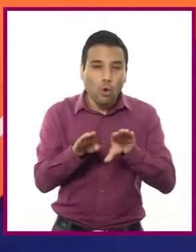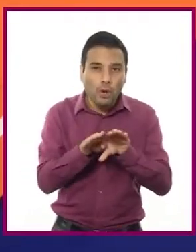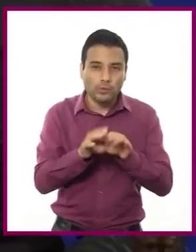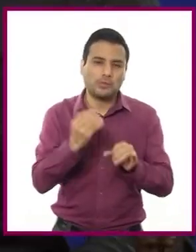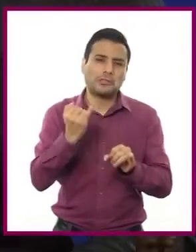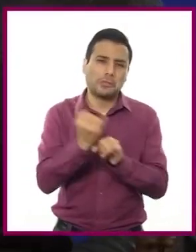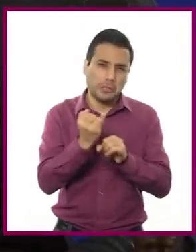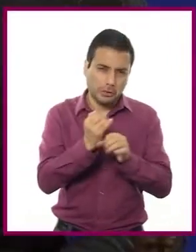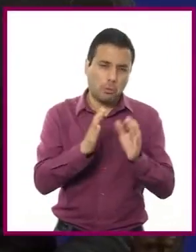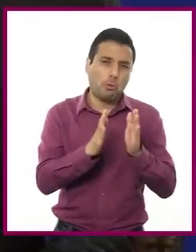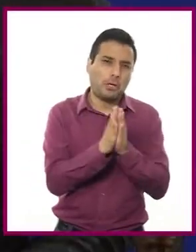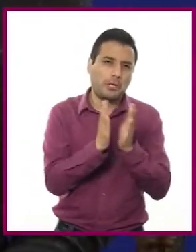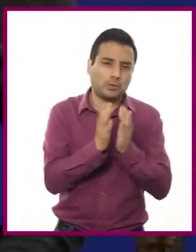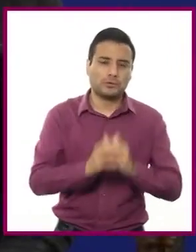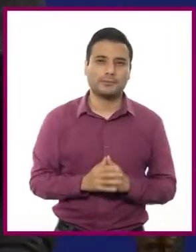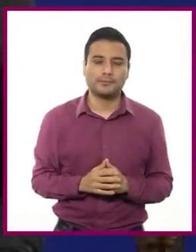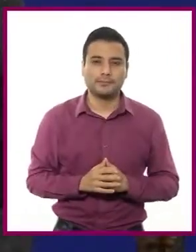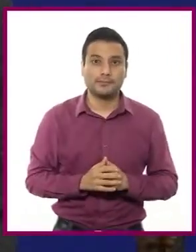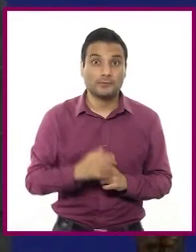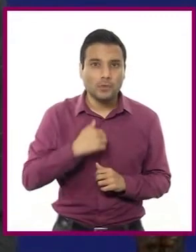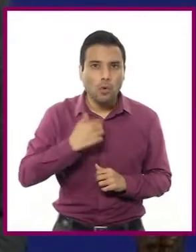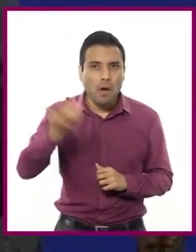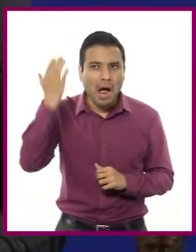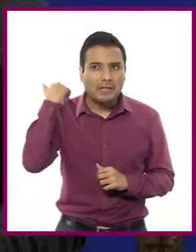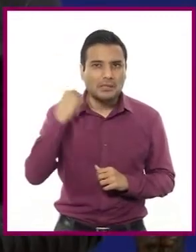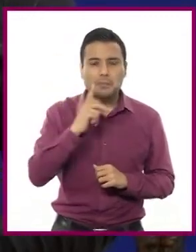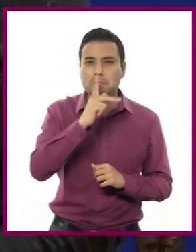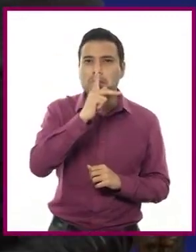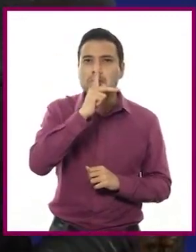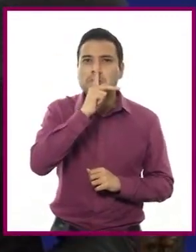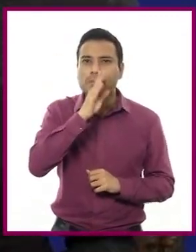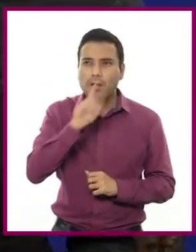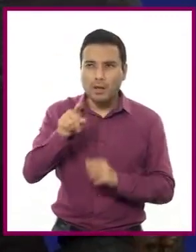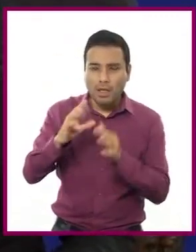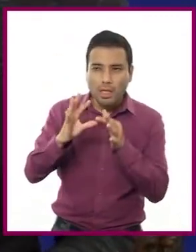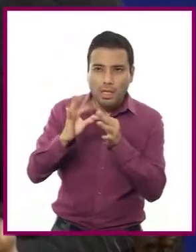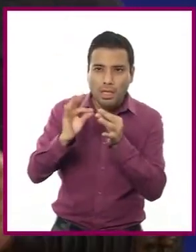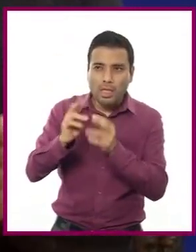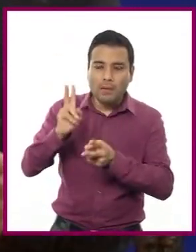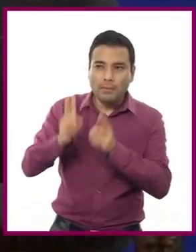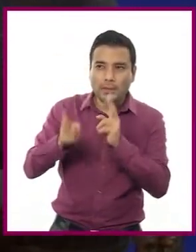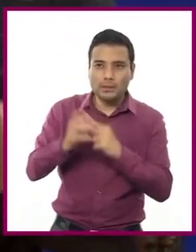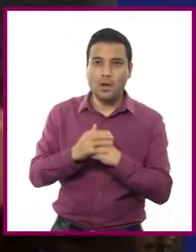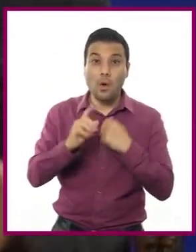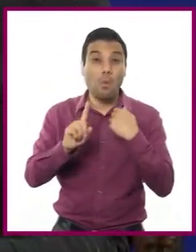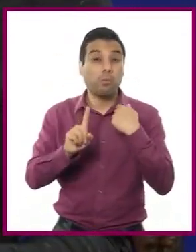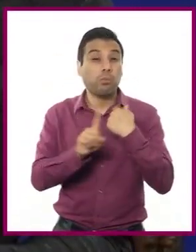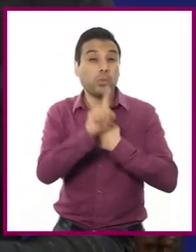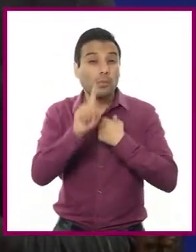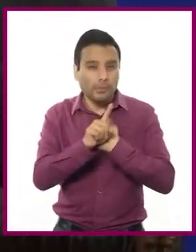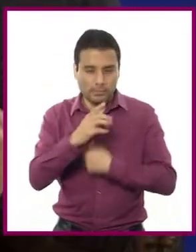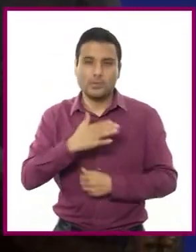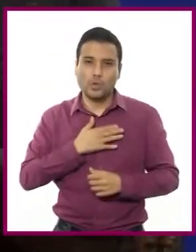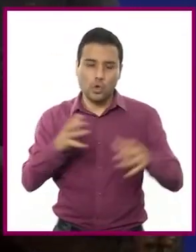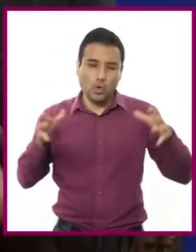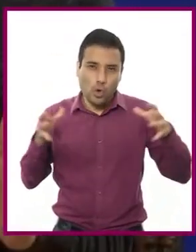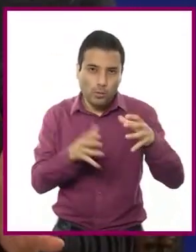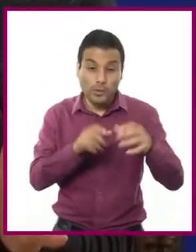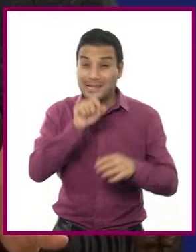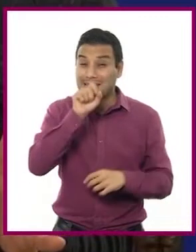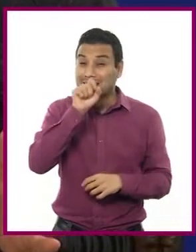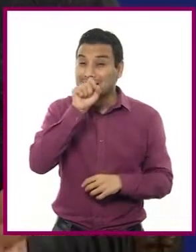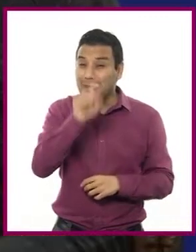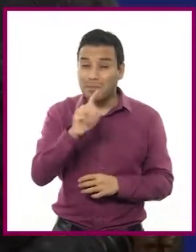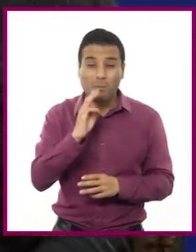libros. Maestro, en una ocasión escuché a mis padres hablar acerca de un problema que afecta no solo a nuestra comunidad, sino a todo